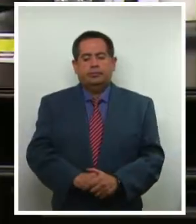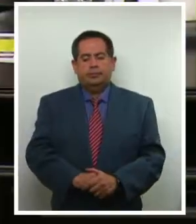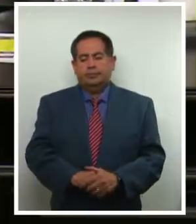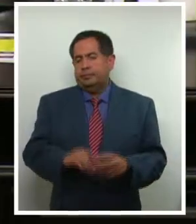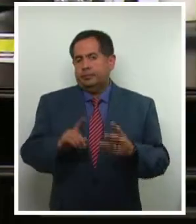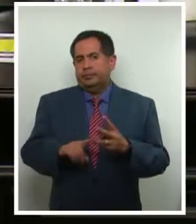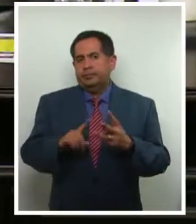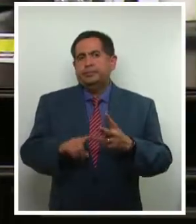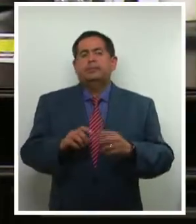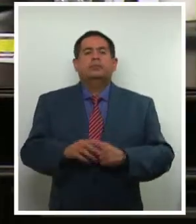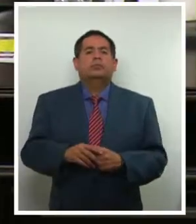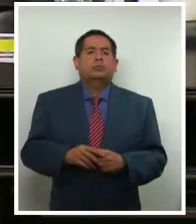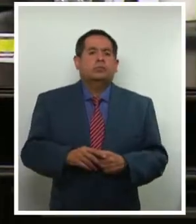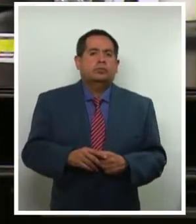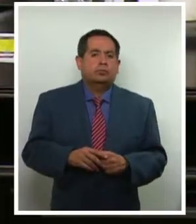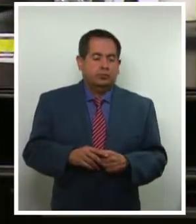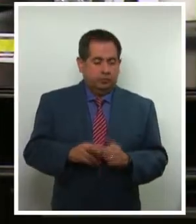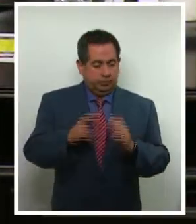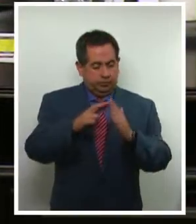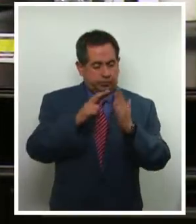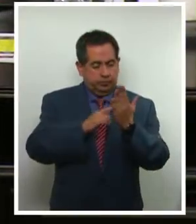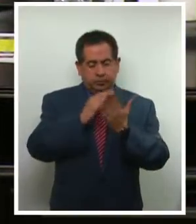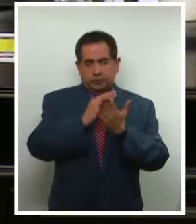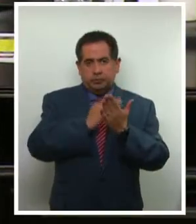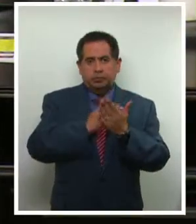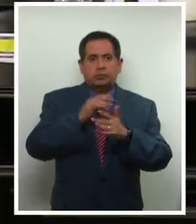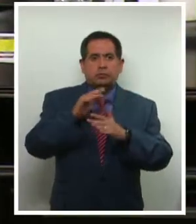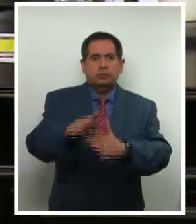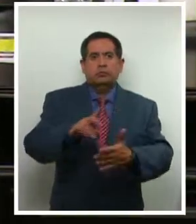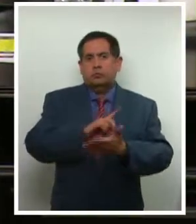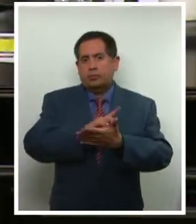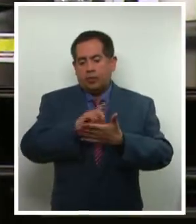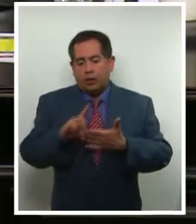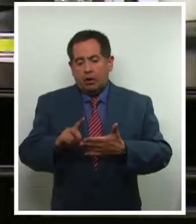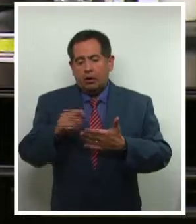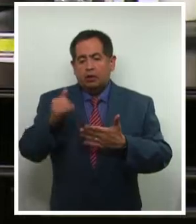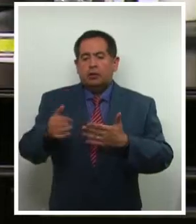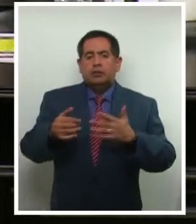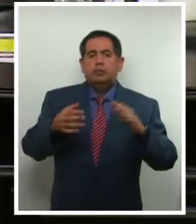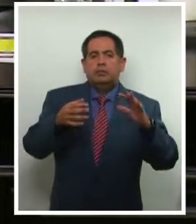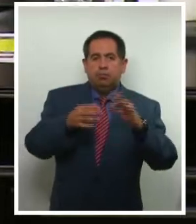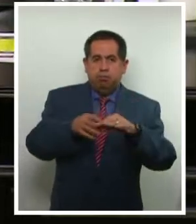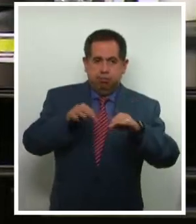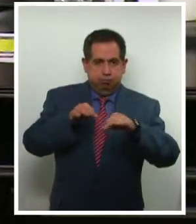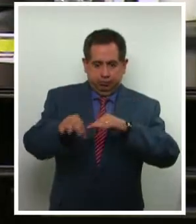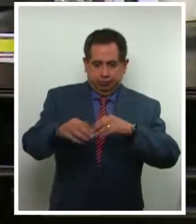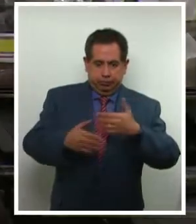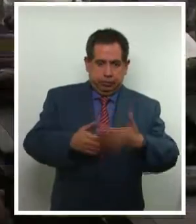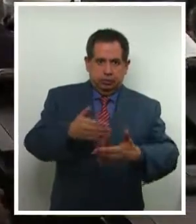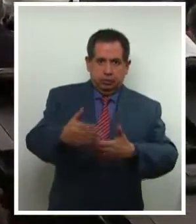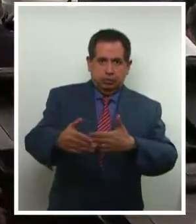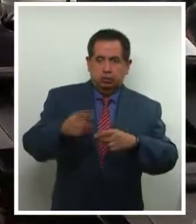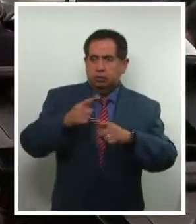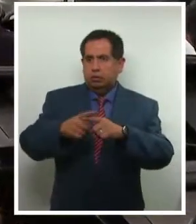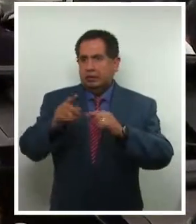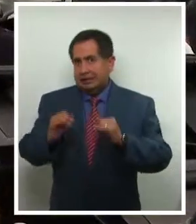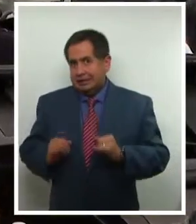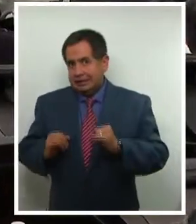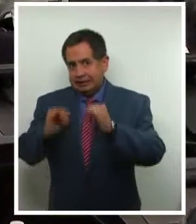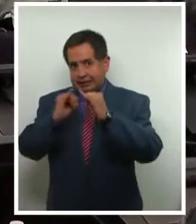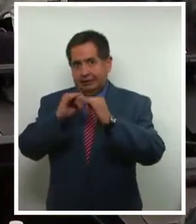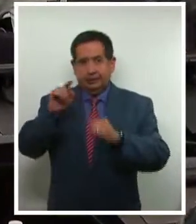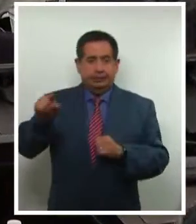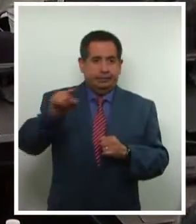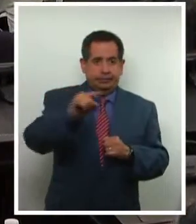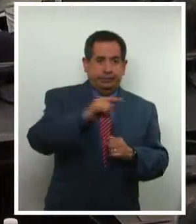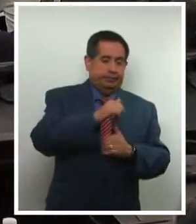Tercero, las disposiciones relativas a los derechos y las relaciones laborales entre las instituciones públicas